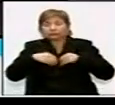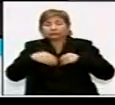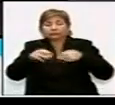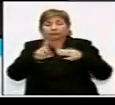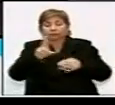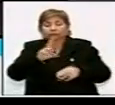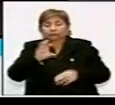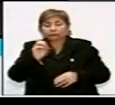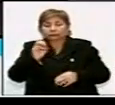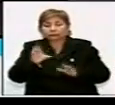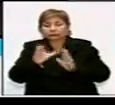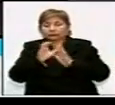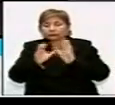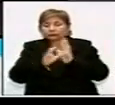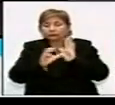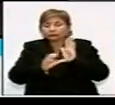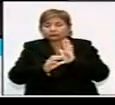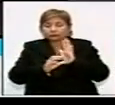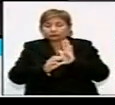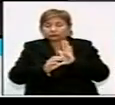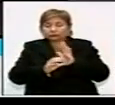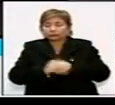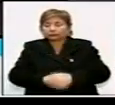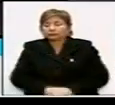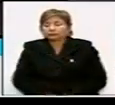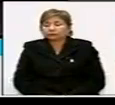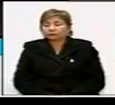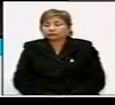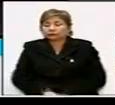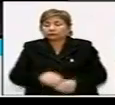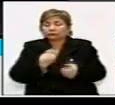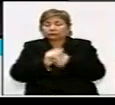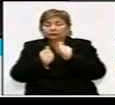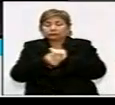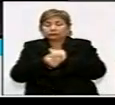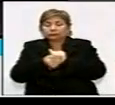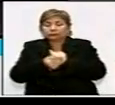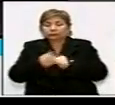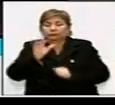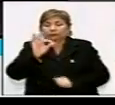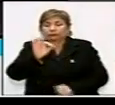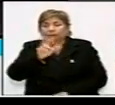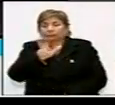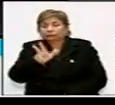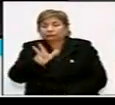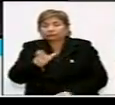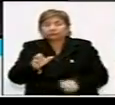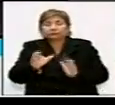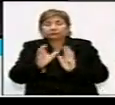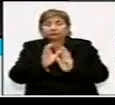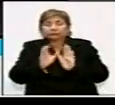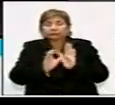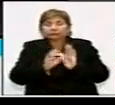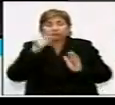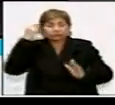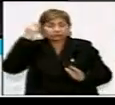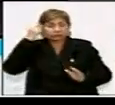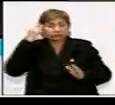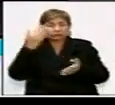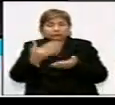reforma constitucional que modifica el artículo 93 de la constitución política